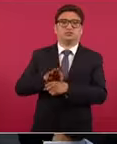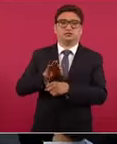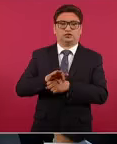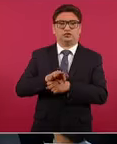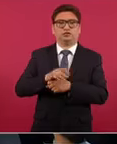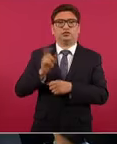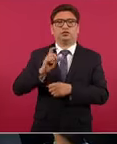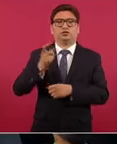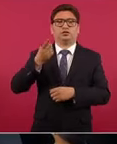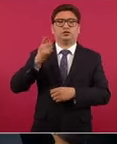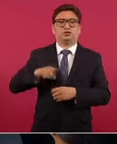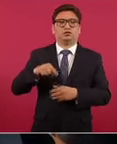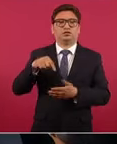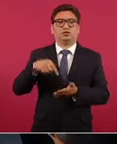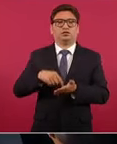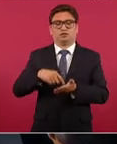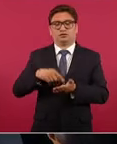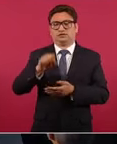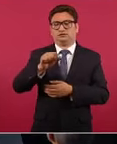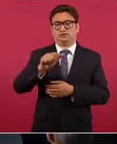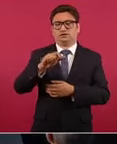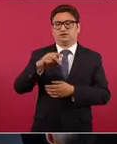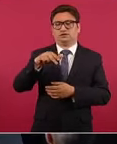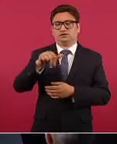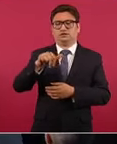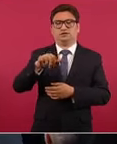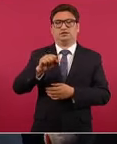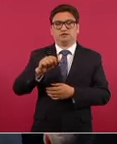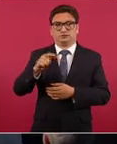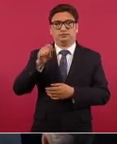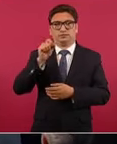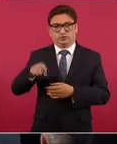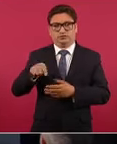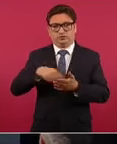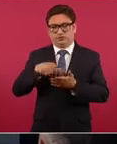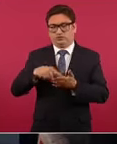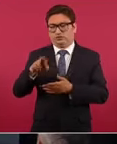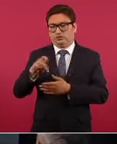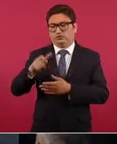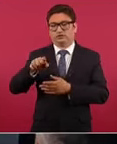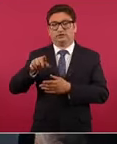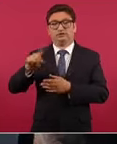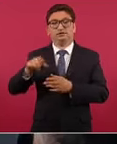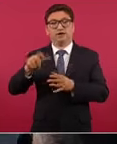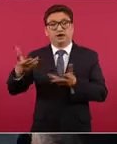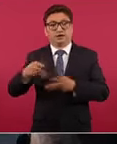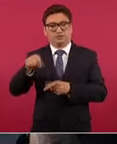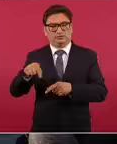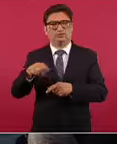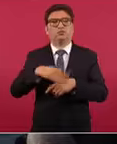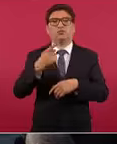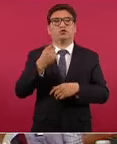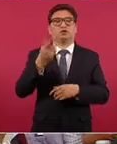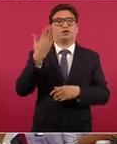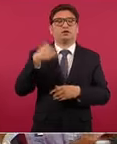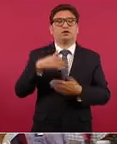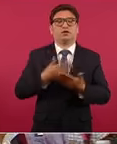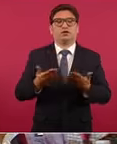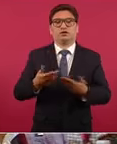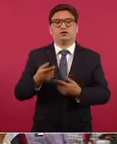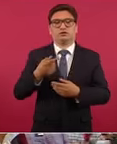decreto de salinas de gortari con el que hizo esa requisa porque resulta que ahora cuando contesta